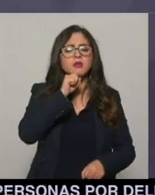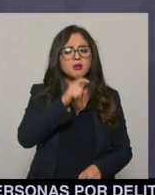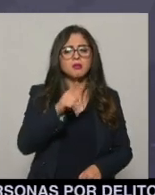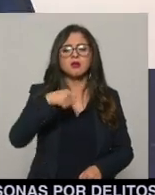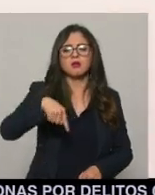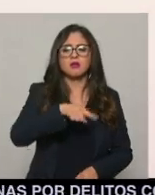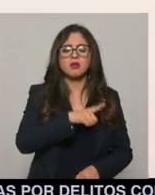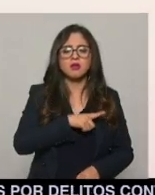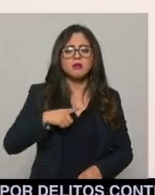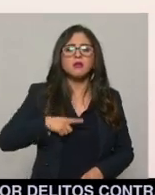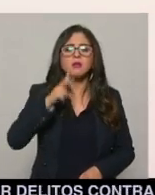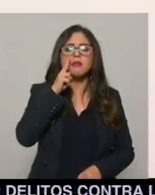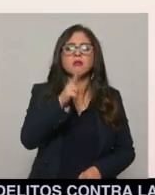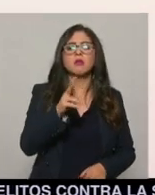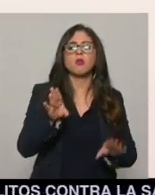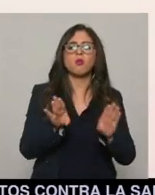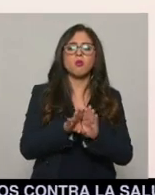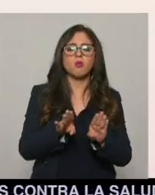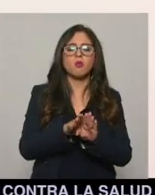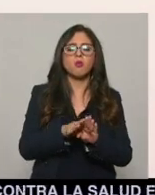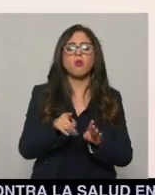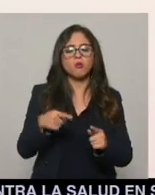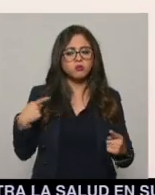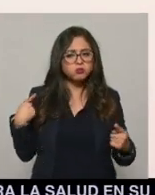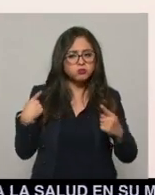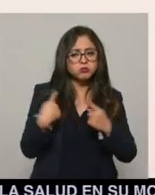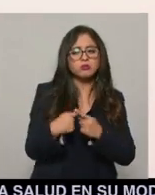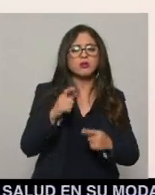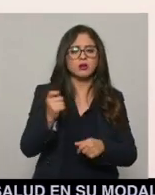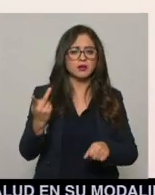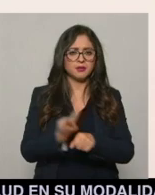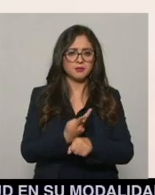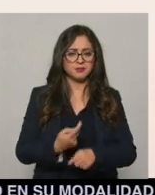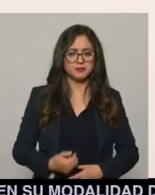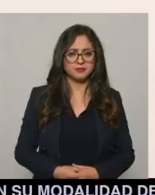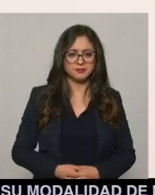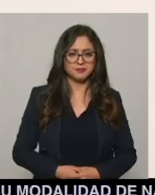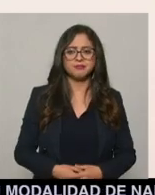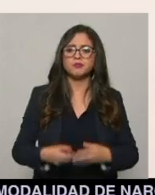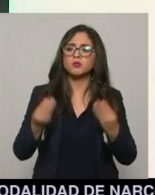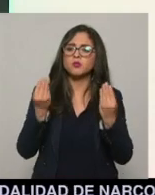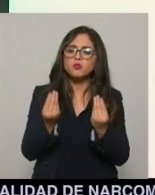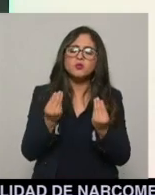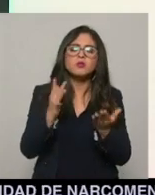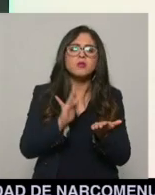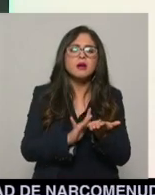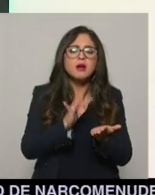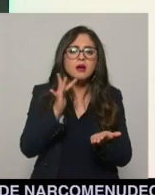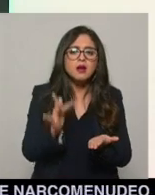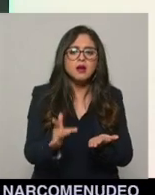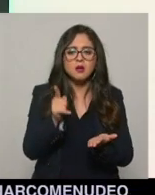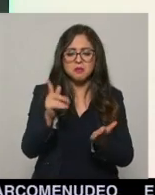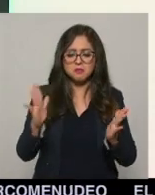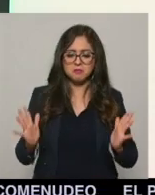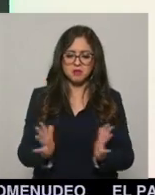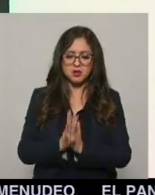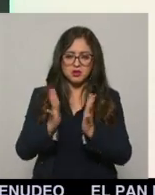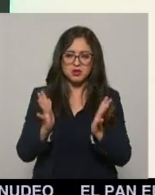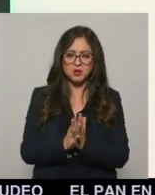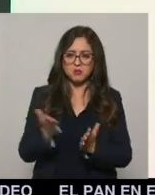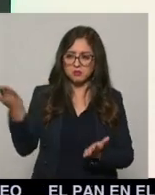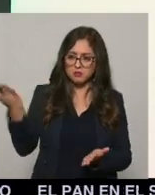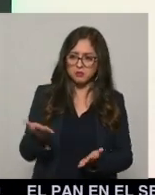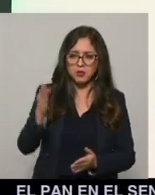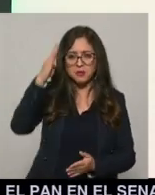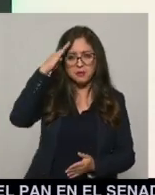en su momento podremos seguir dando continuidad a lo que está pasando, ¿no? Pues yo te agradezco muchísimo tu participación, tu valiosa presencia,